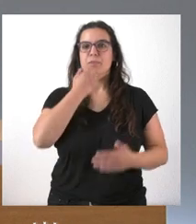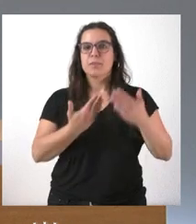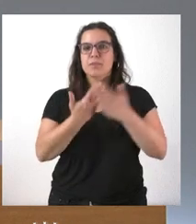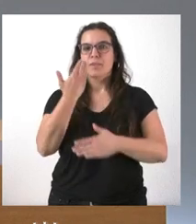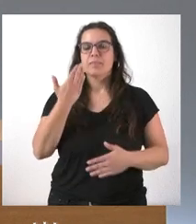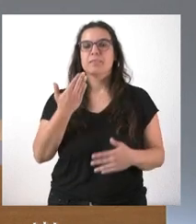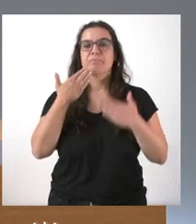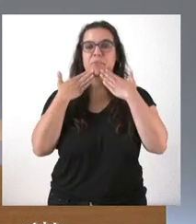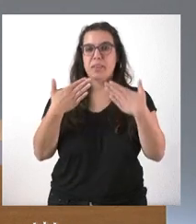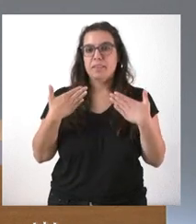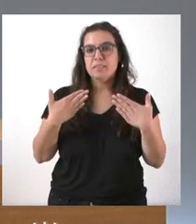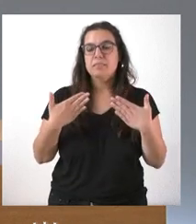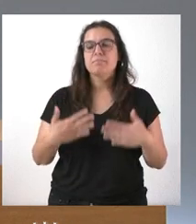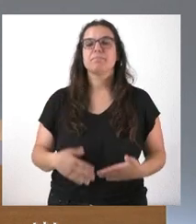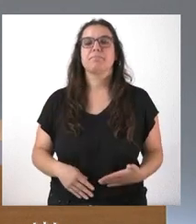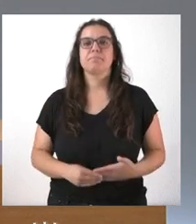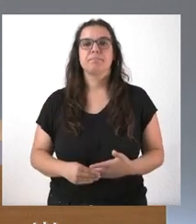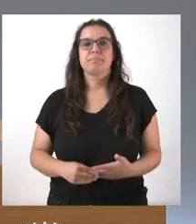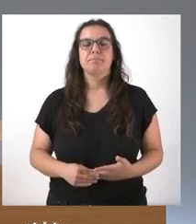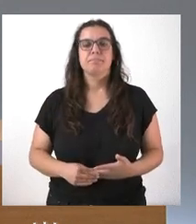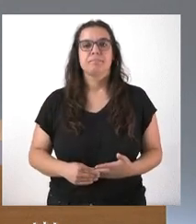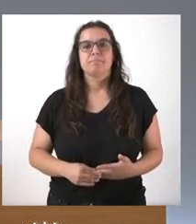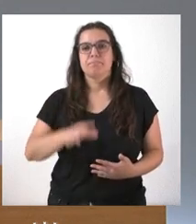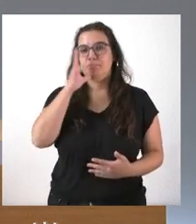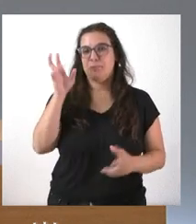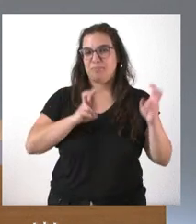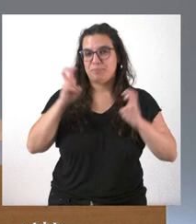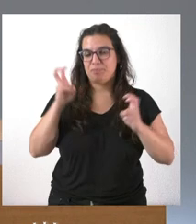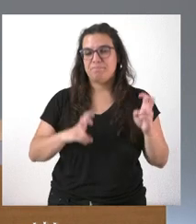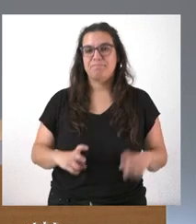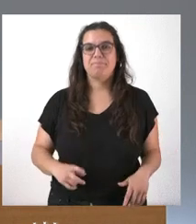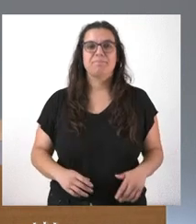y muchas gracias por vuestra presencia